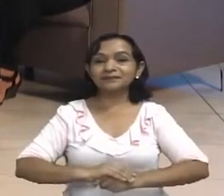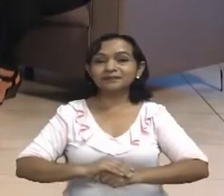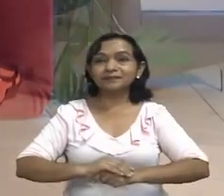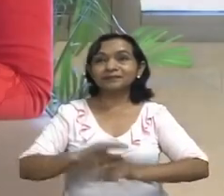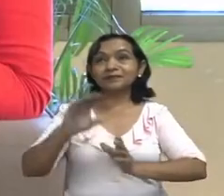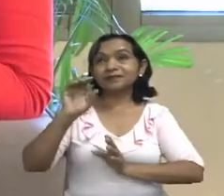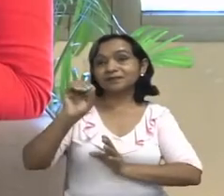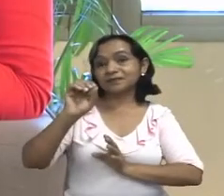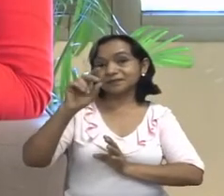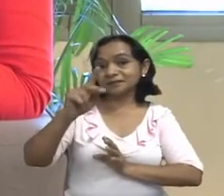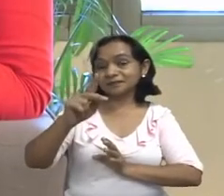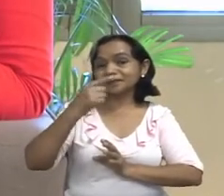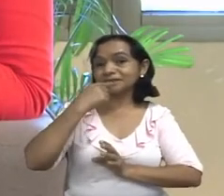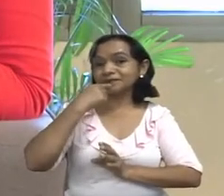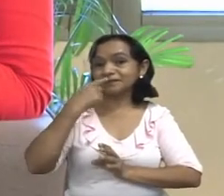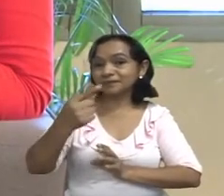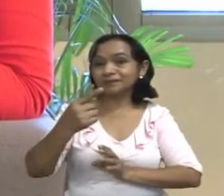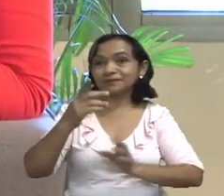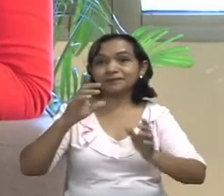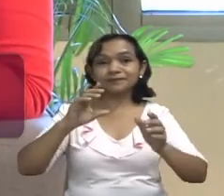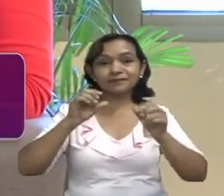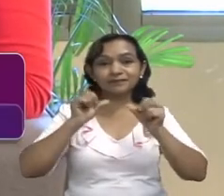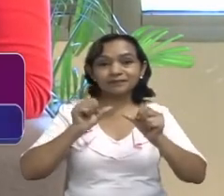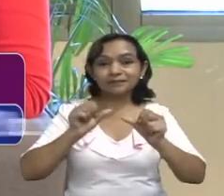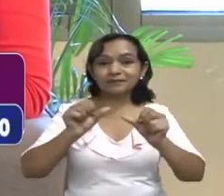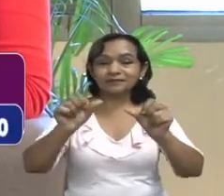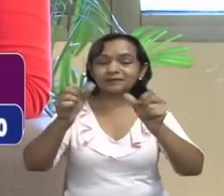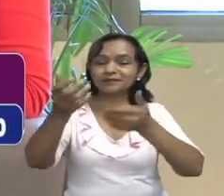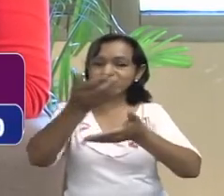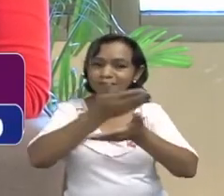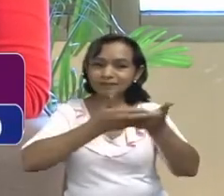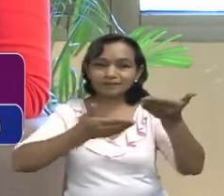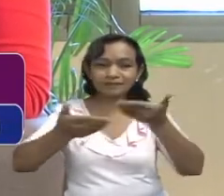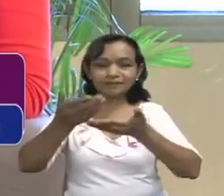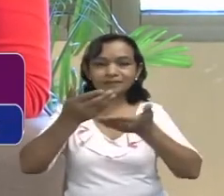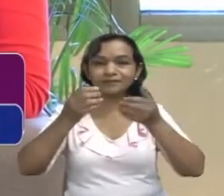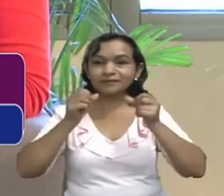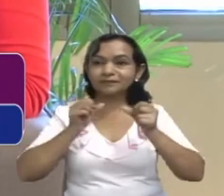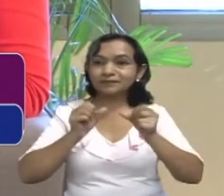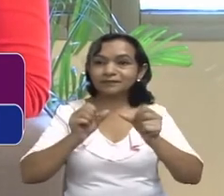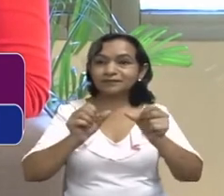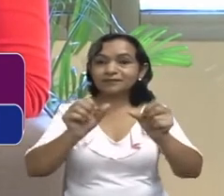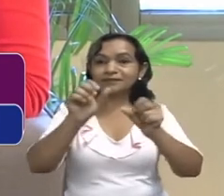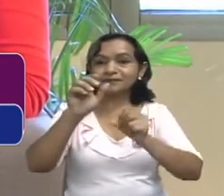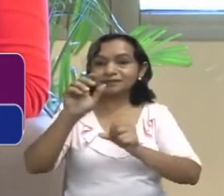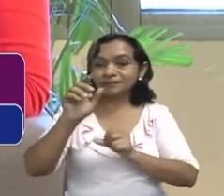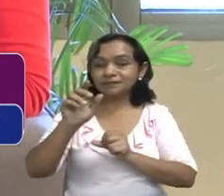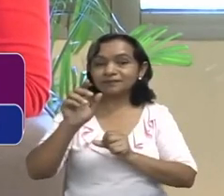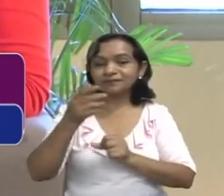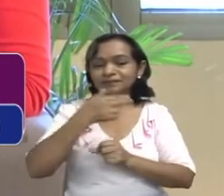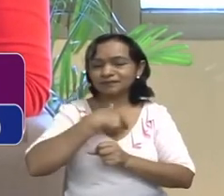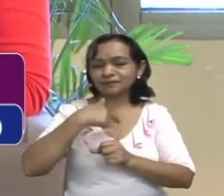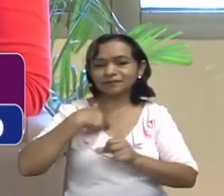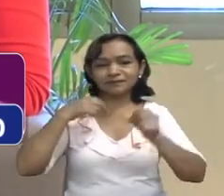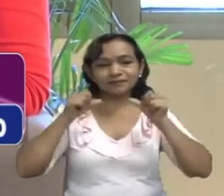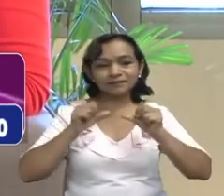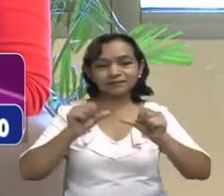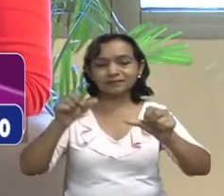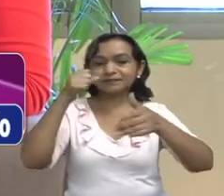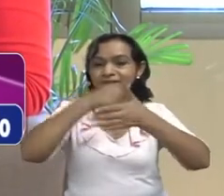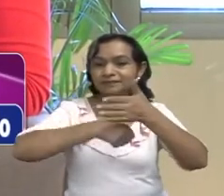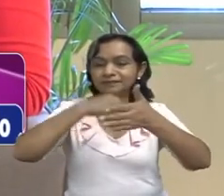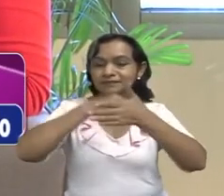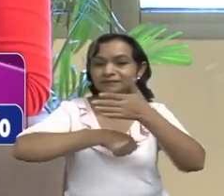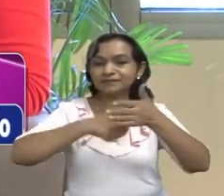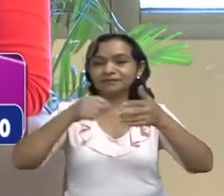bueno, yo lo que les diría es pues que sigan teniendo la confianza, sigan en sintonía de nosotros, que nosotros vamos a continuar esforzándonos